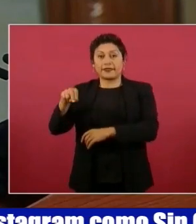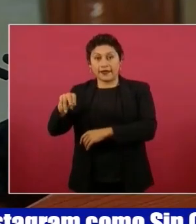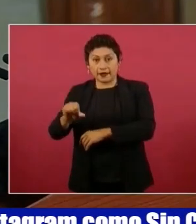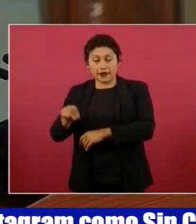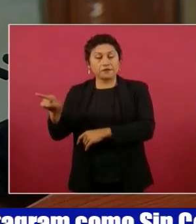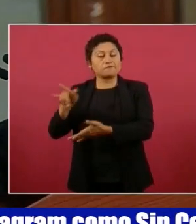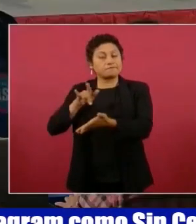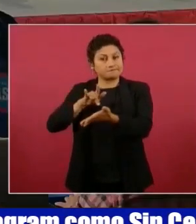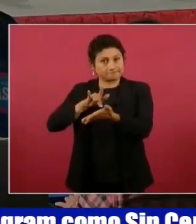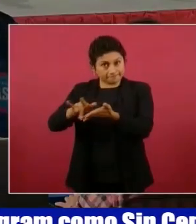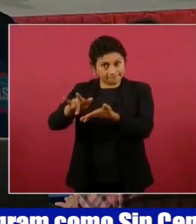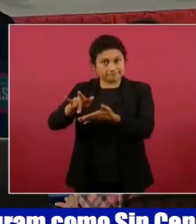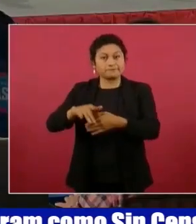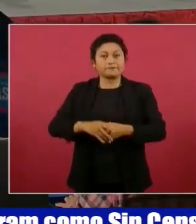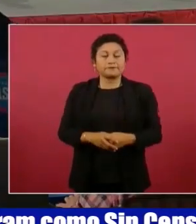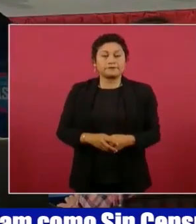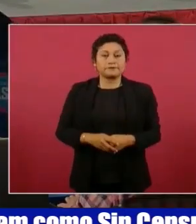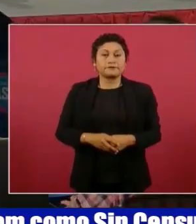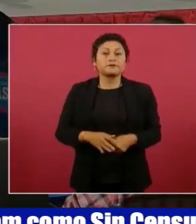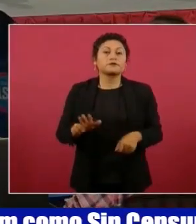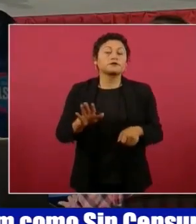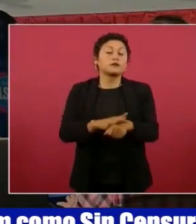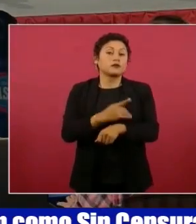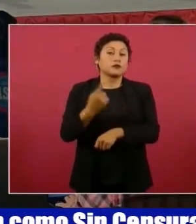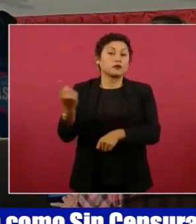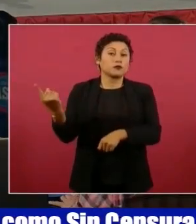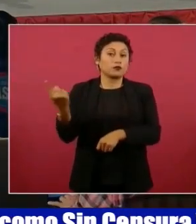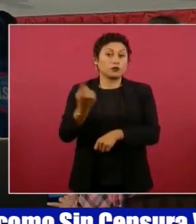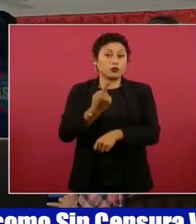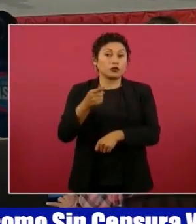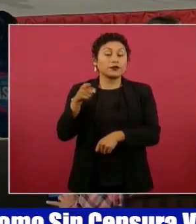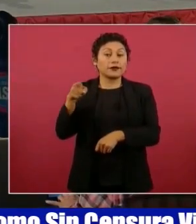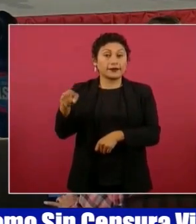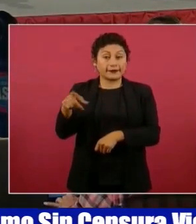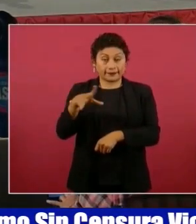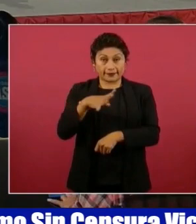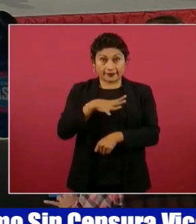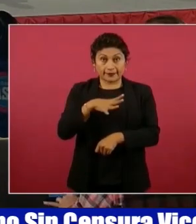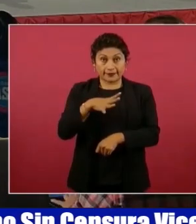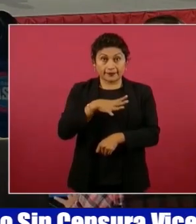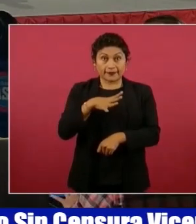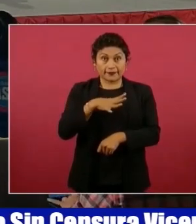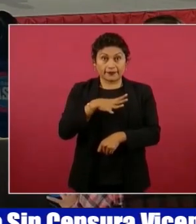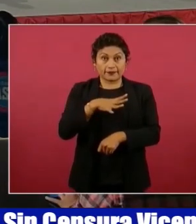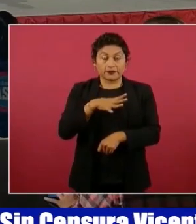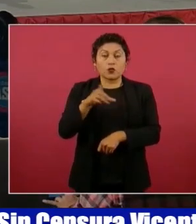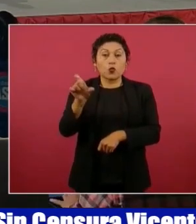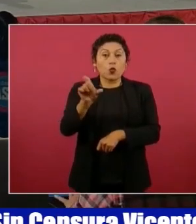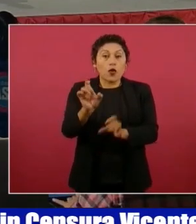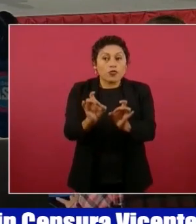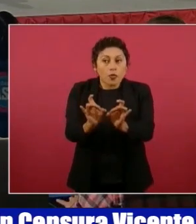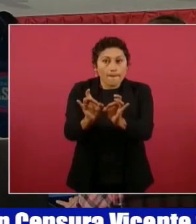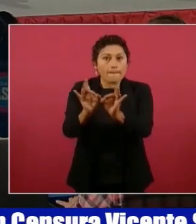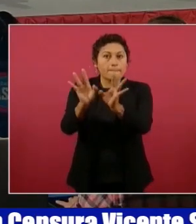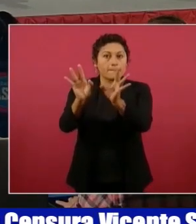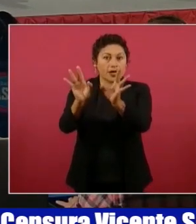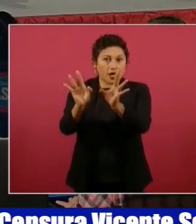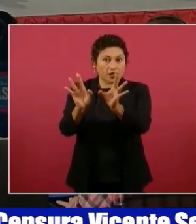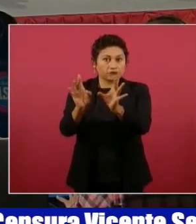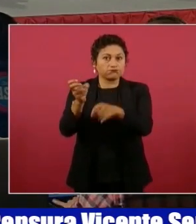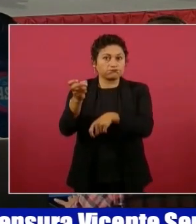porque se está aplicando desde el primer día